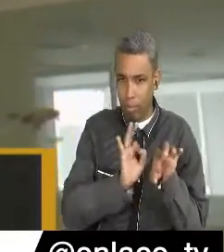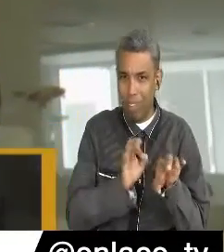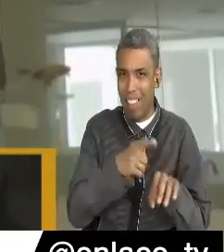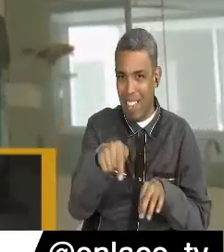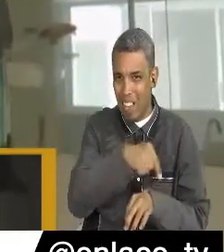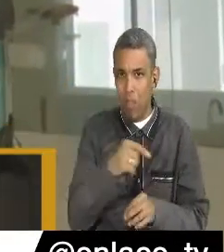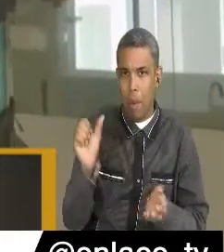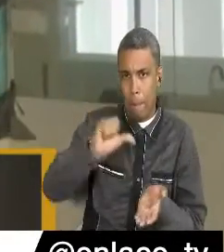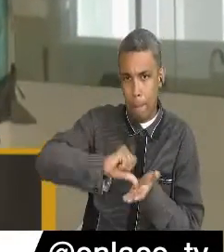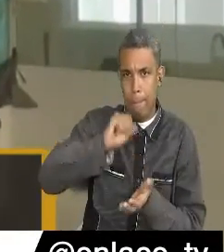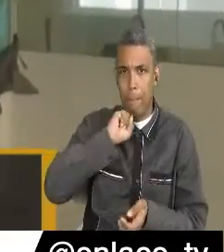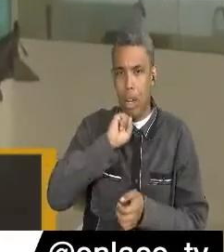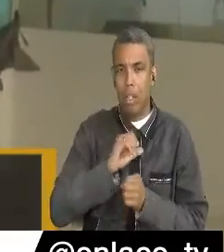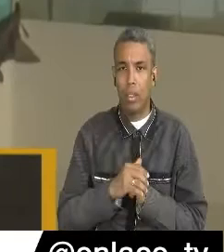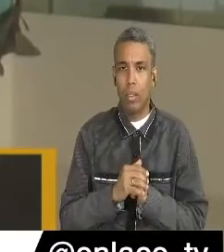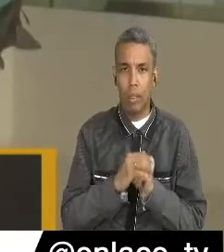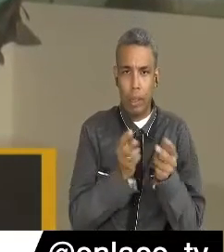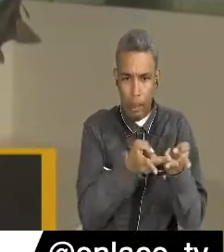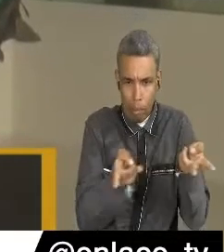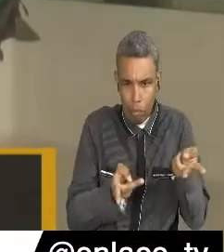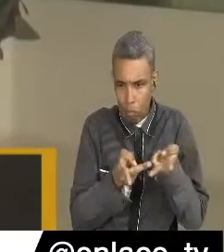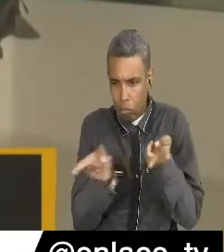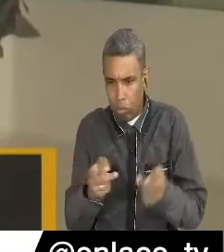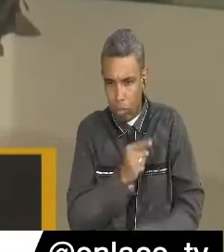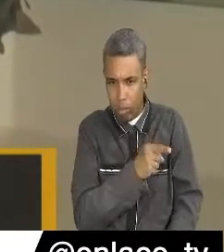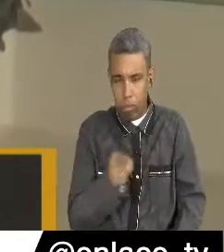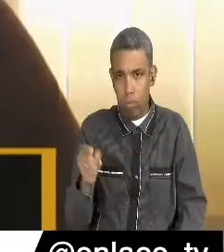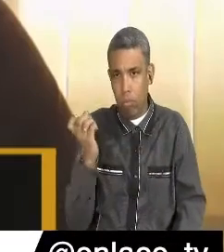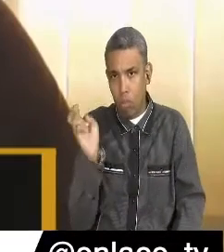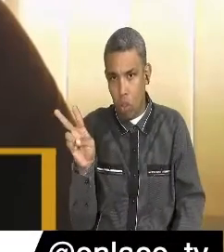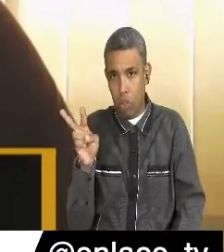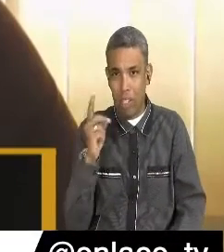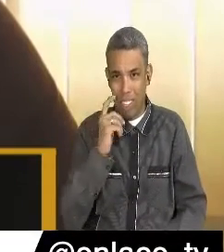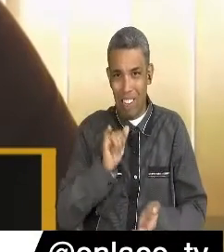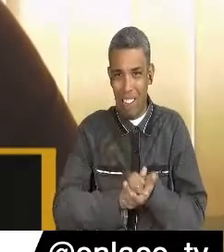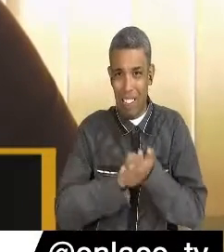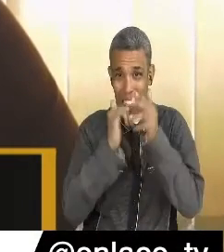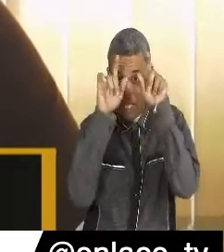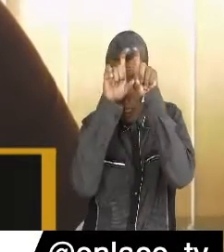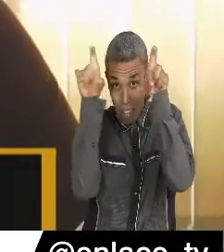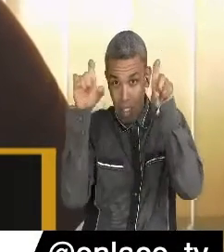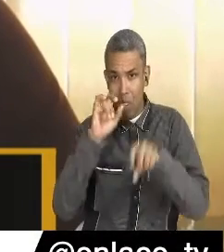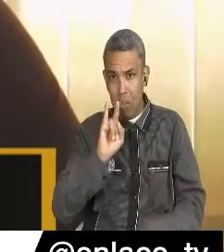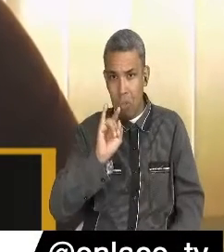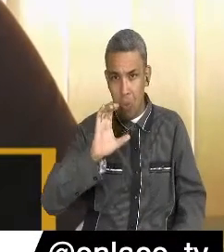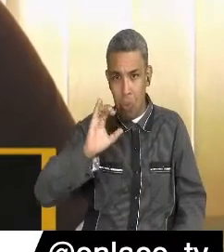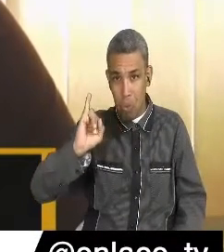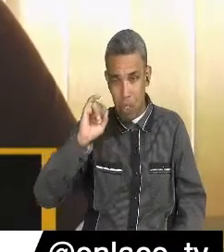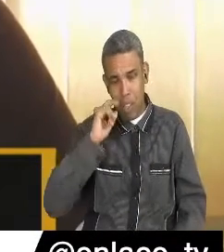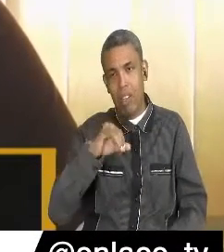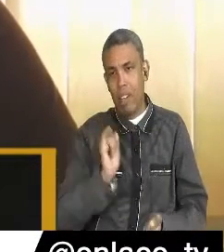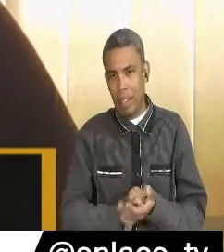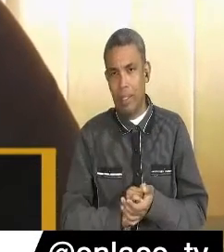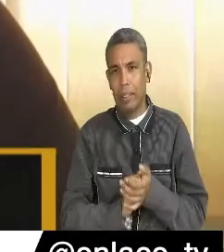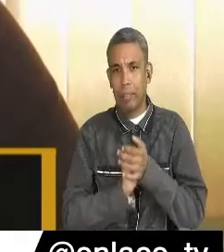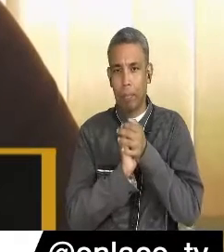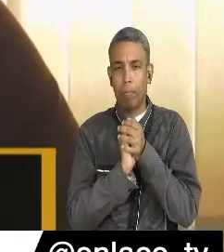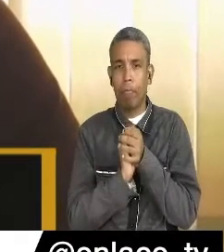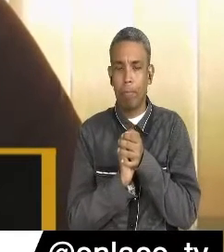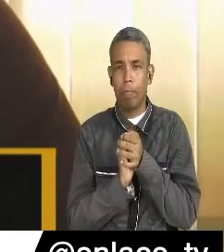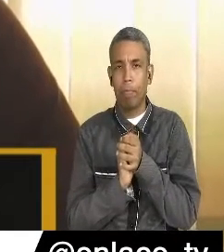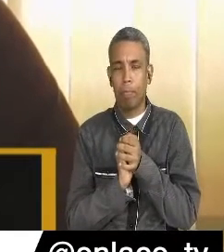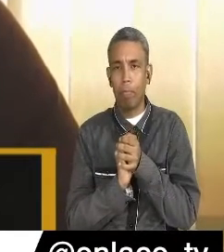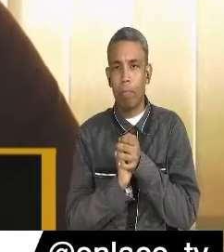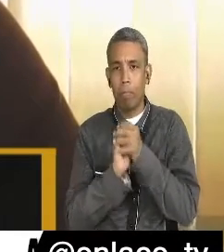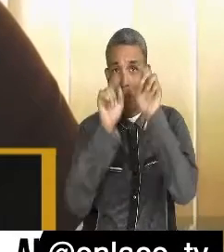serán habilitados para prestar un mejor servicio en este centro asistencial. Quedarían 12 cubículos, es decir, serían 12 camas para